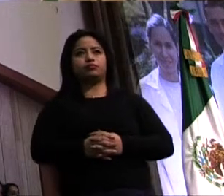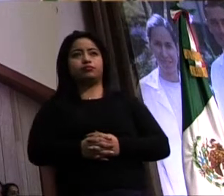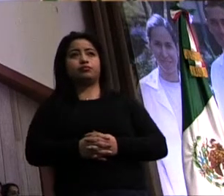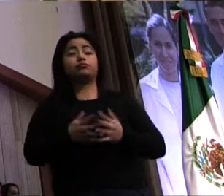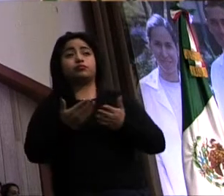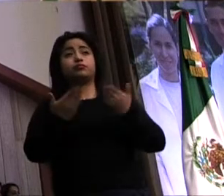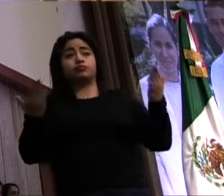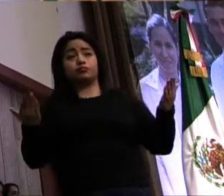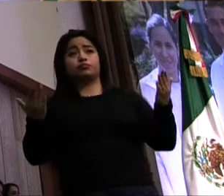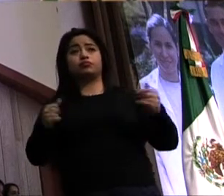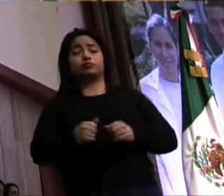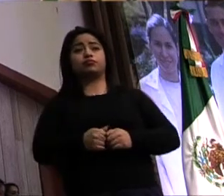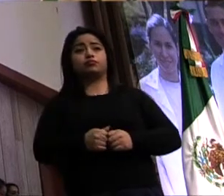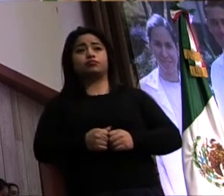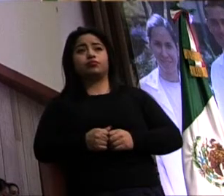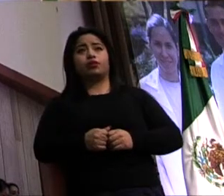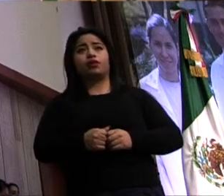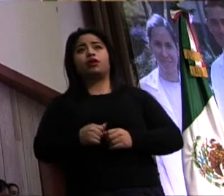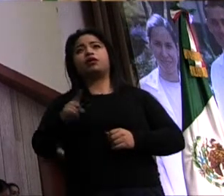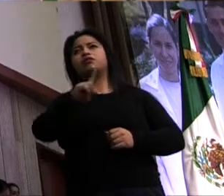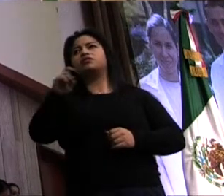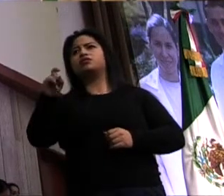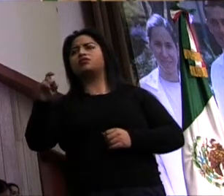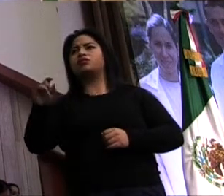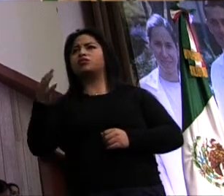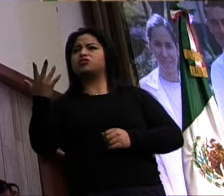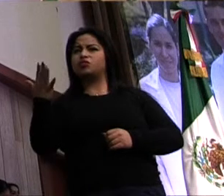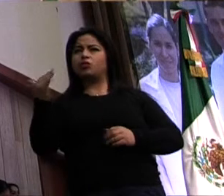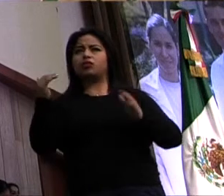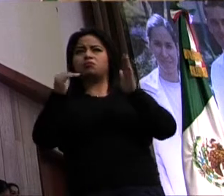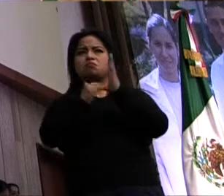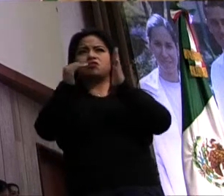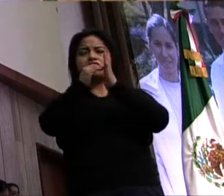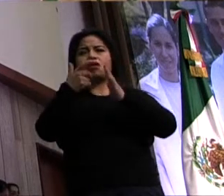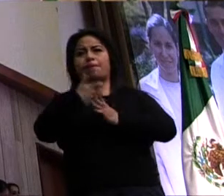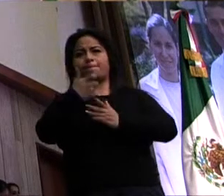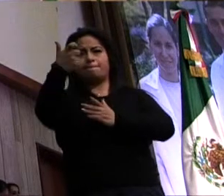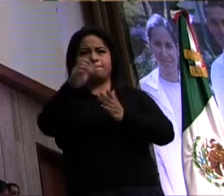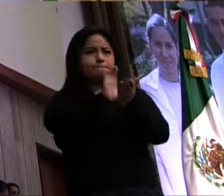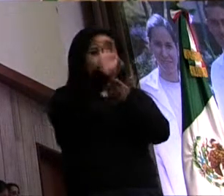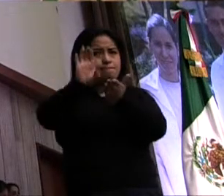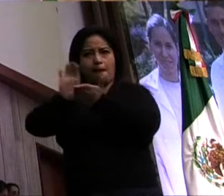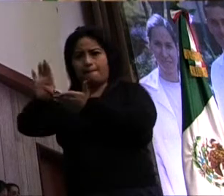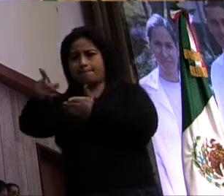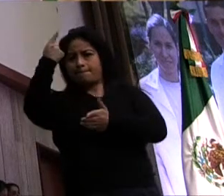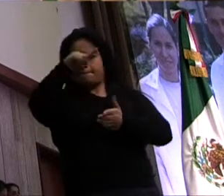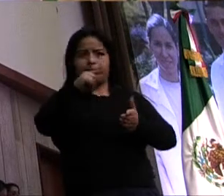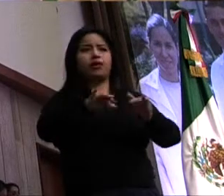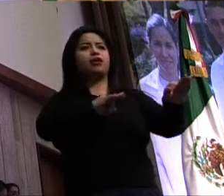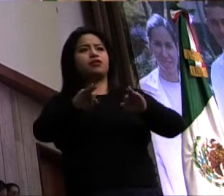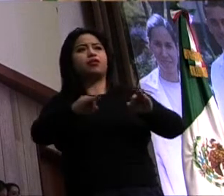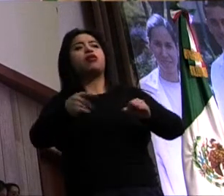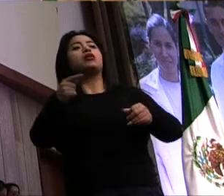Además, dedicaremos casi 150 millones de pesos a la construcción y remodelación de espacios académicos y de descanso